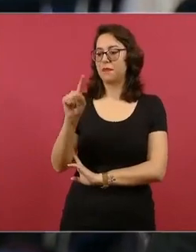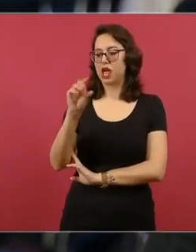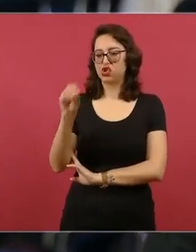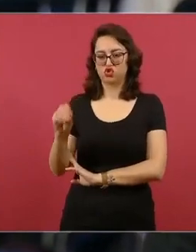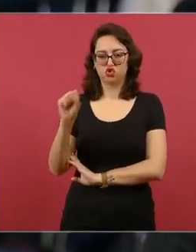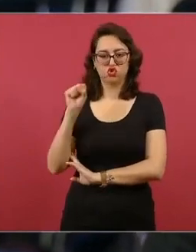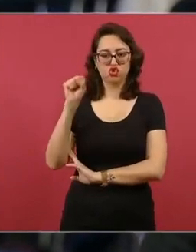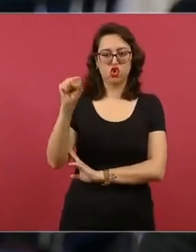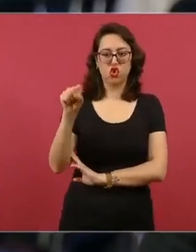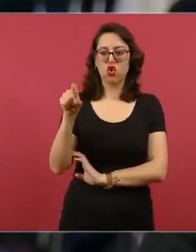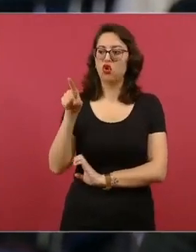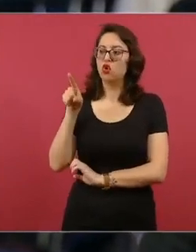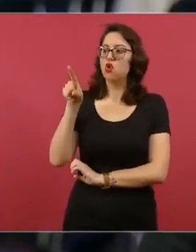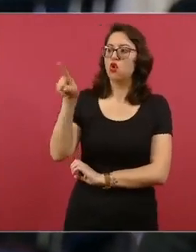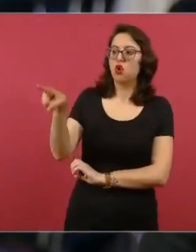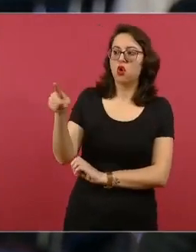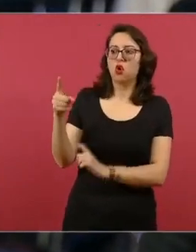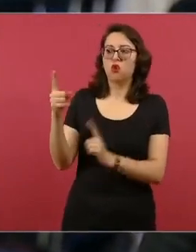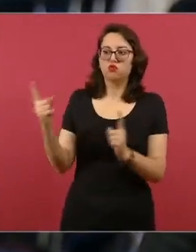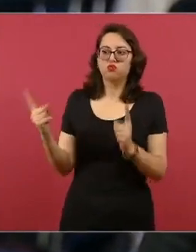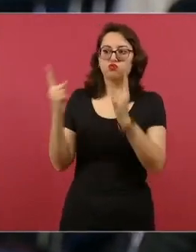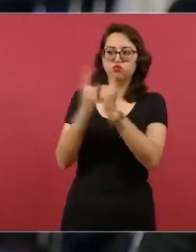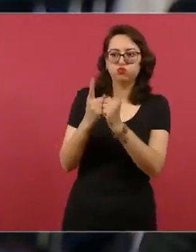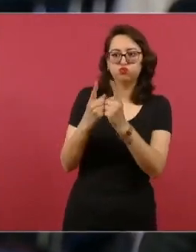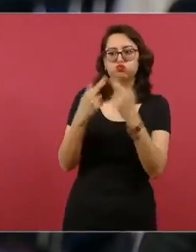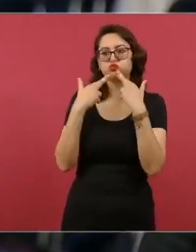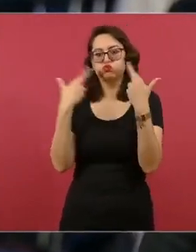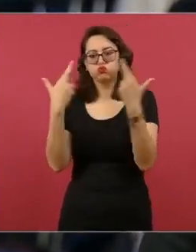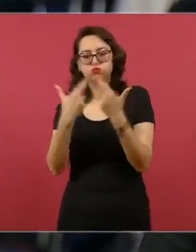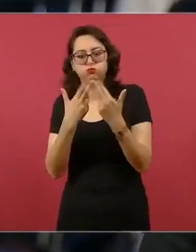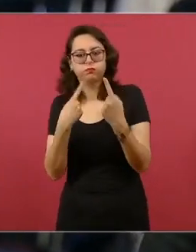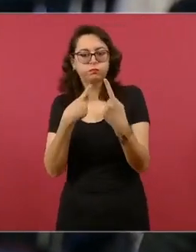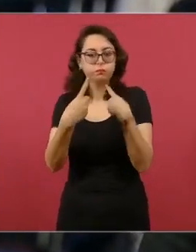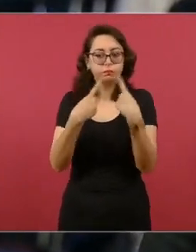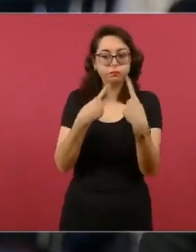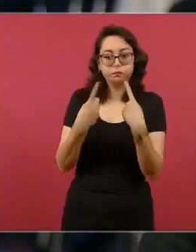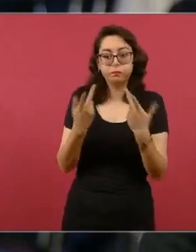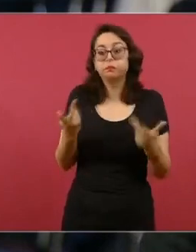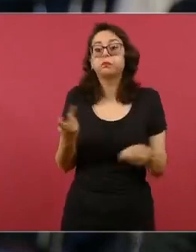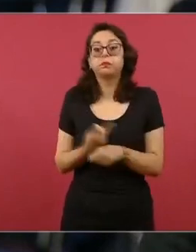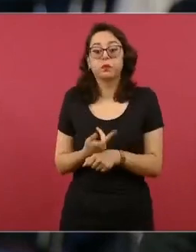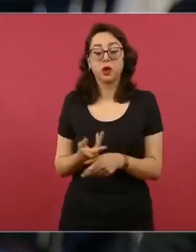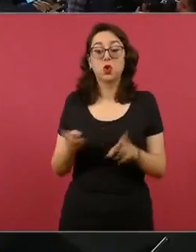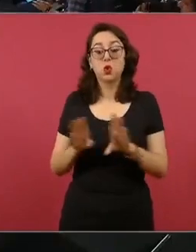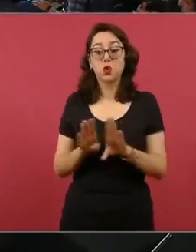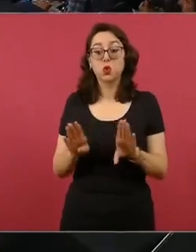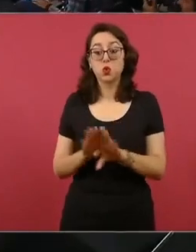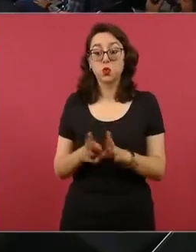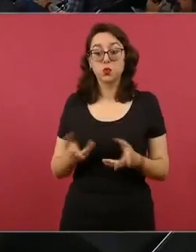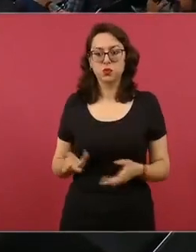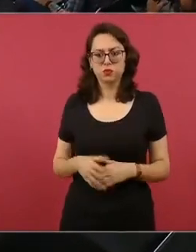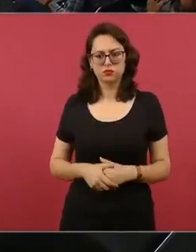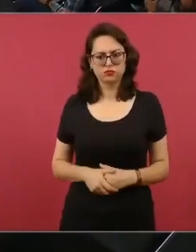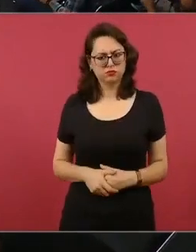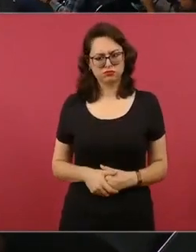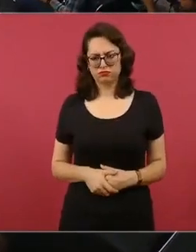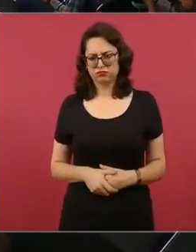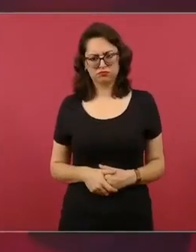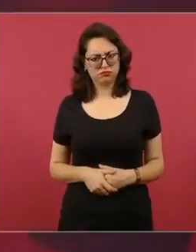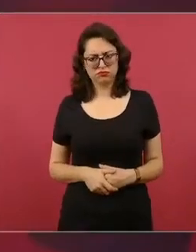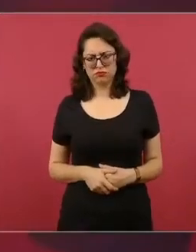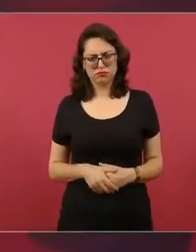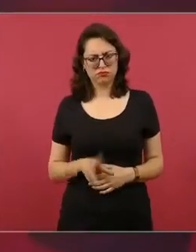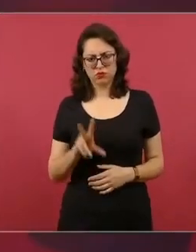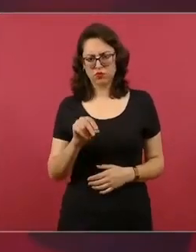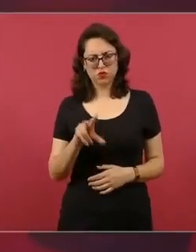qué trascendió, tocaron temas importantes en esta reunión. No, me reuní con